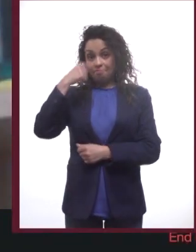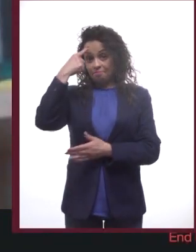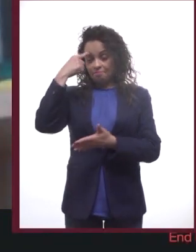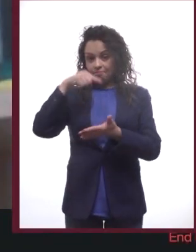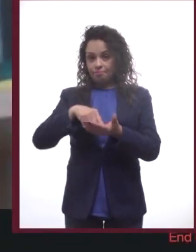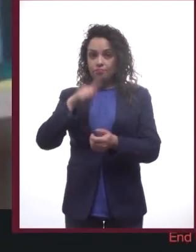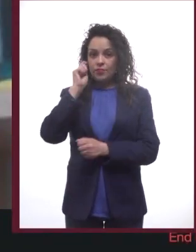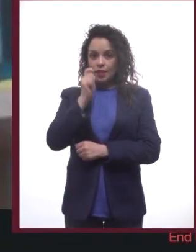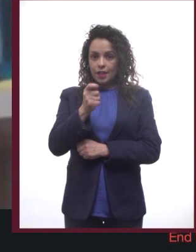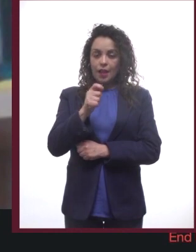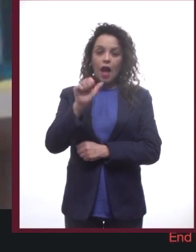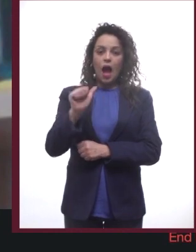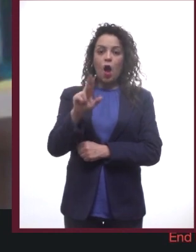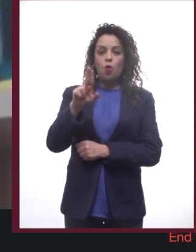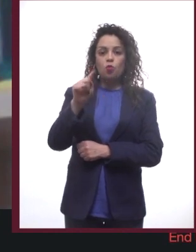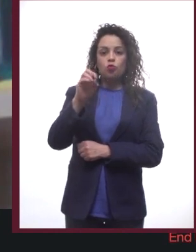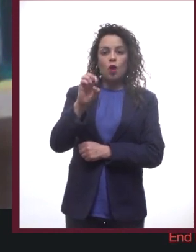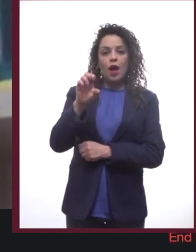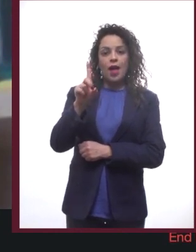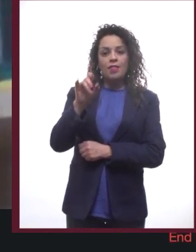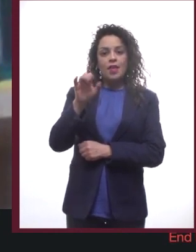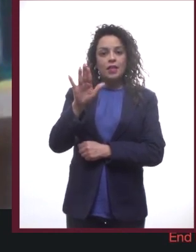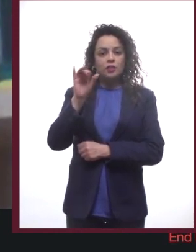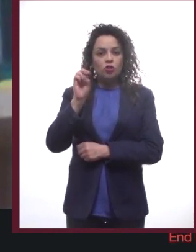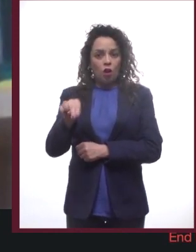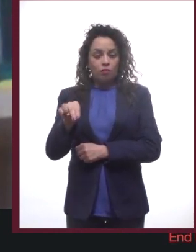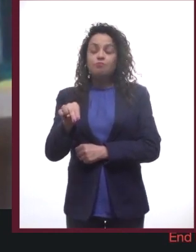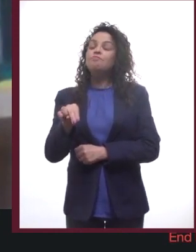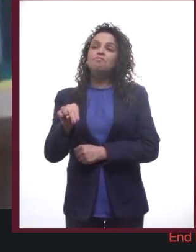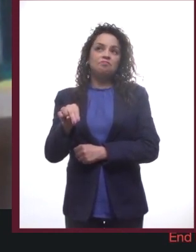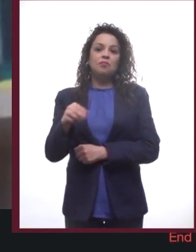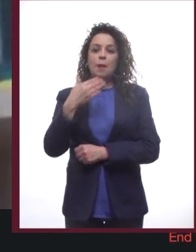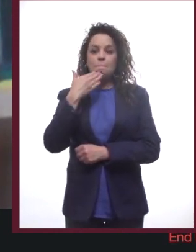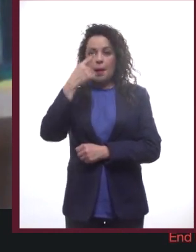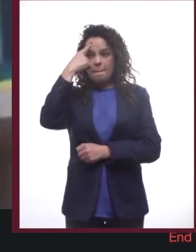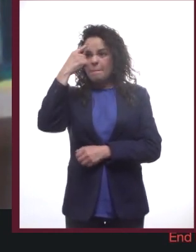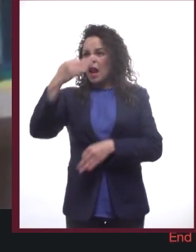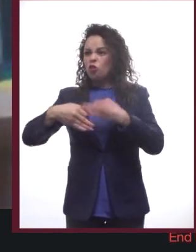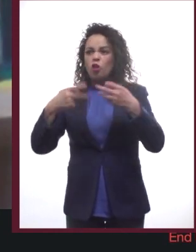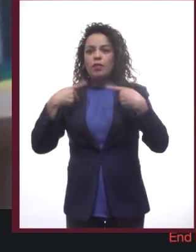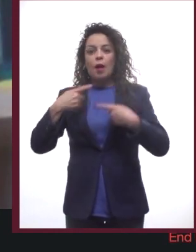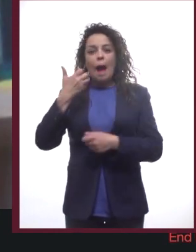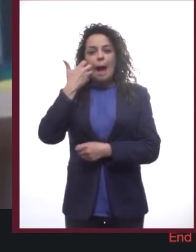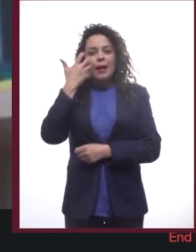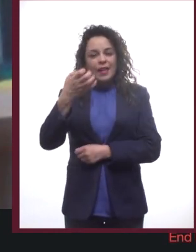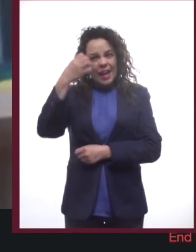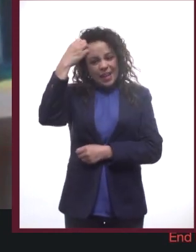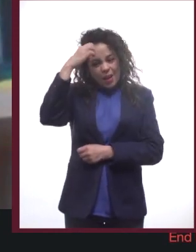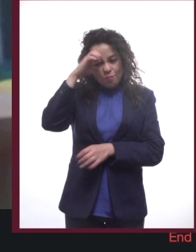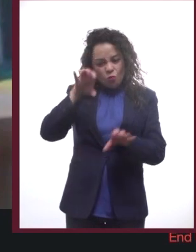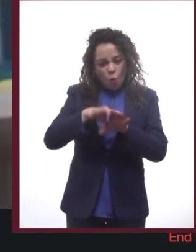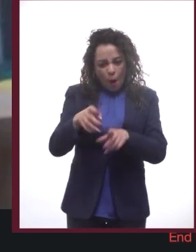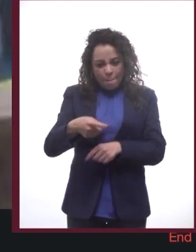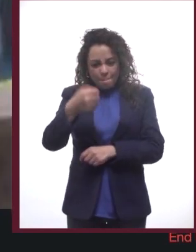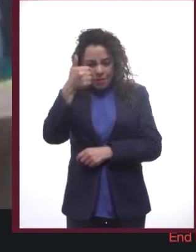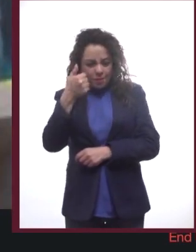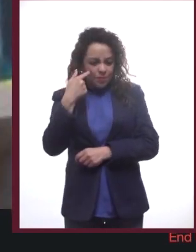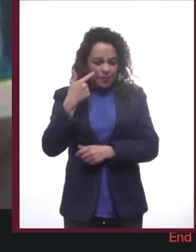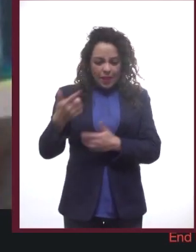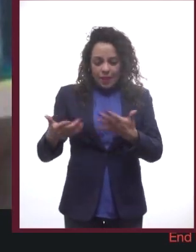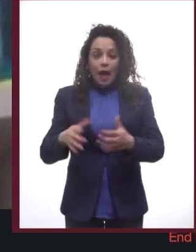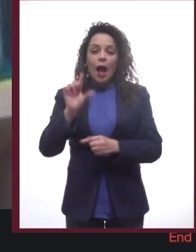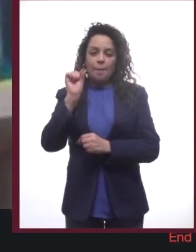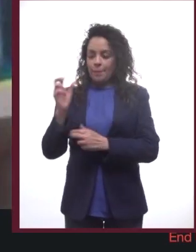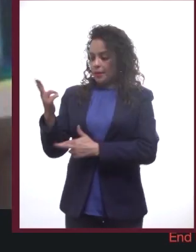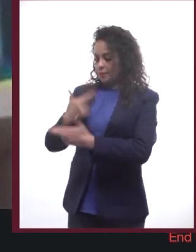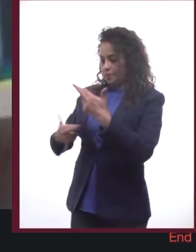Yo creo que la autoedición ahora es un espacio muy loable para todo el que quiera experimentar. Yo creo que más bien me regresaría un